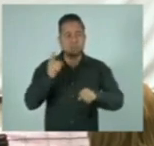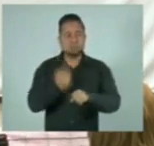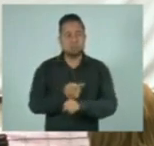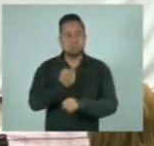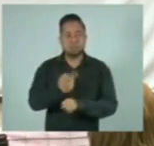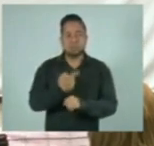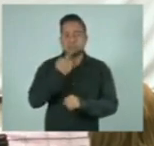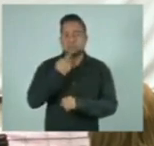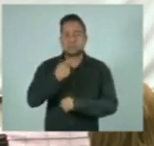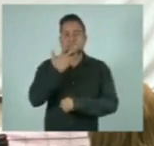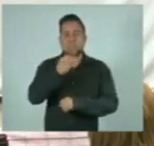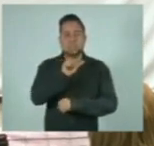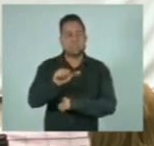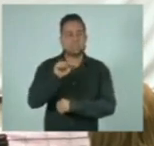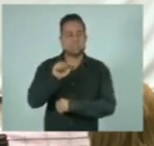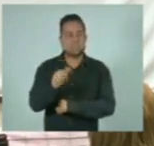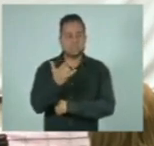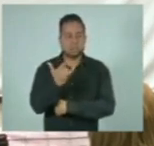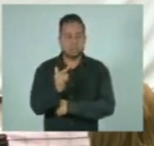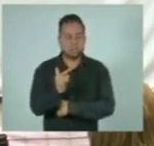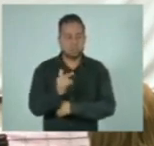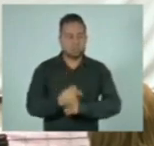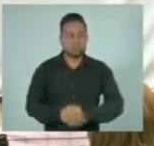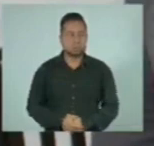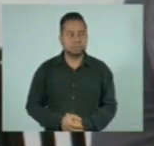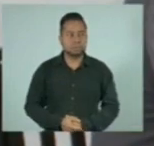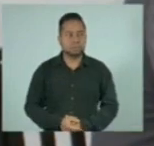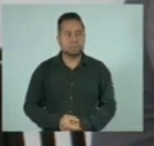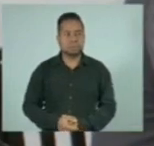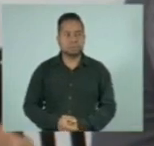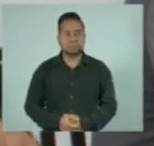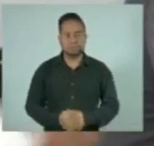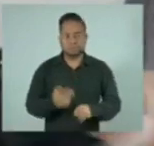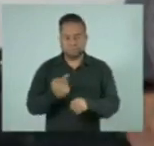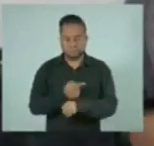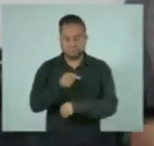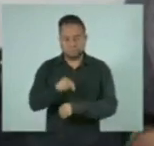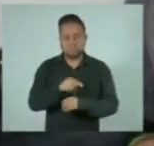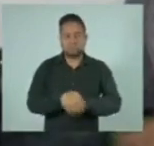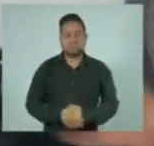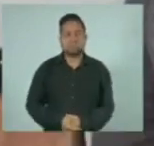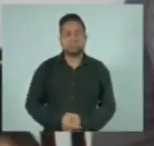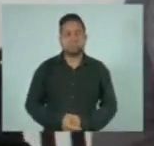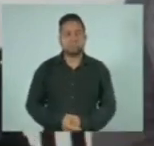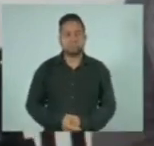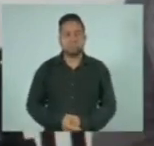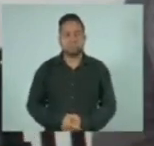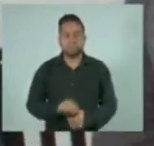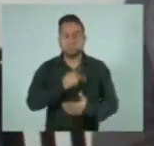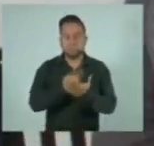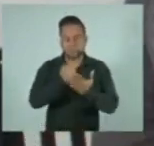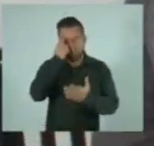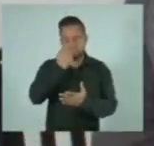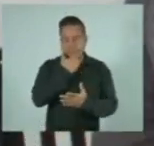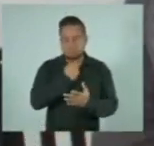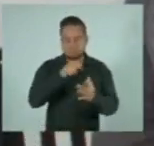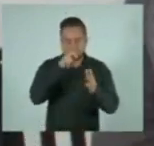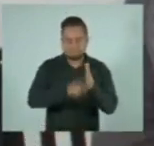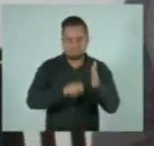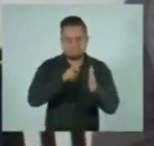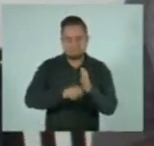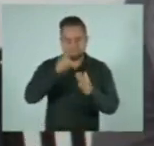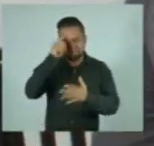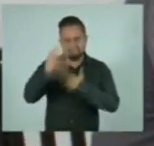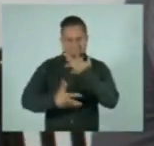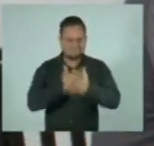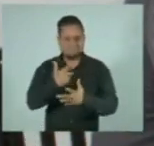Este es el reporte del 10 al 16 de julio. Tenemos lo siguiente. En el programa de reeducación para hombres que ejercen violencia de la pareja,